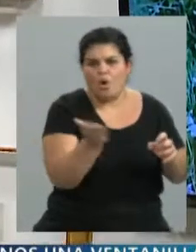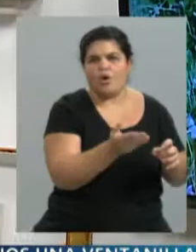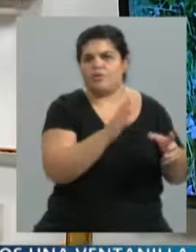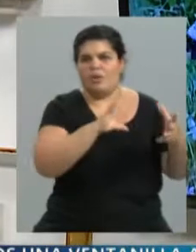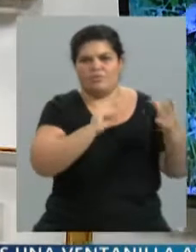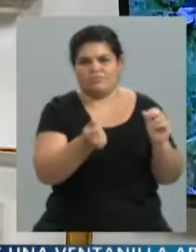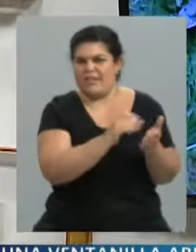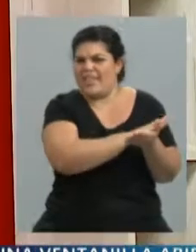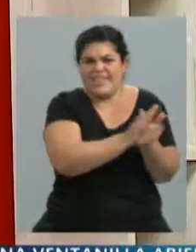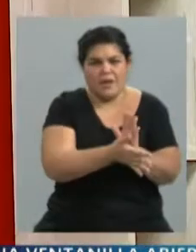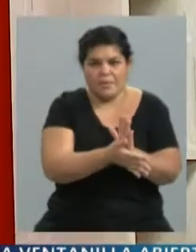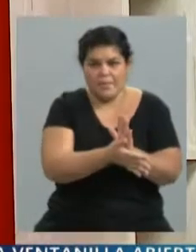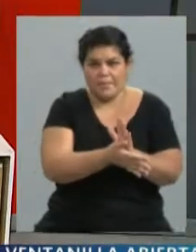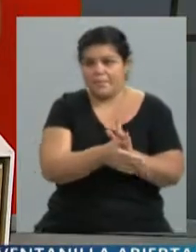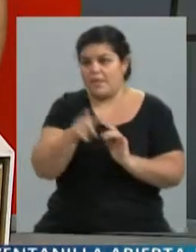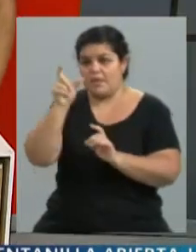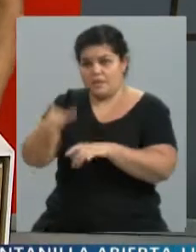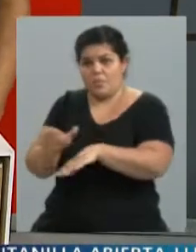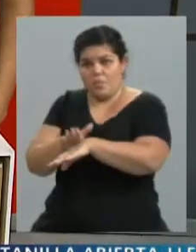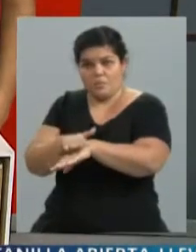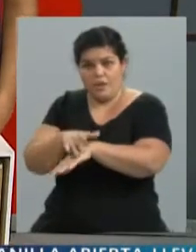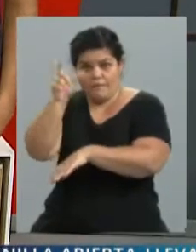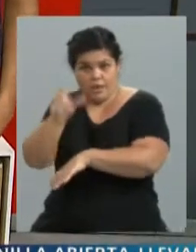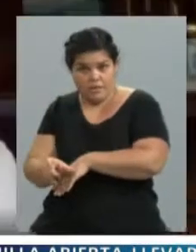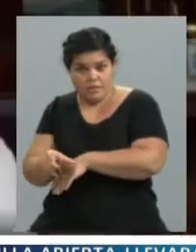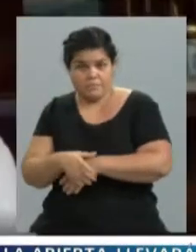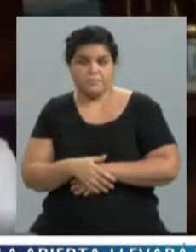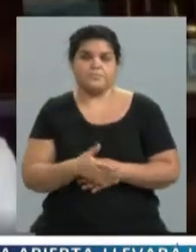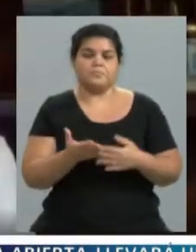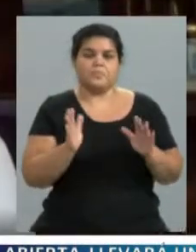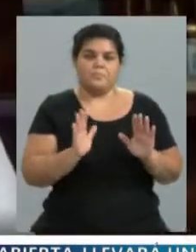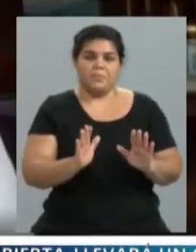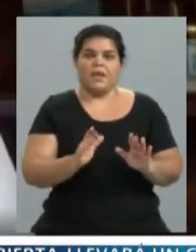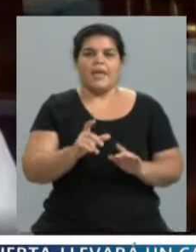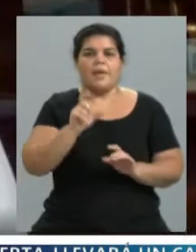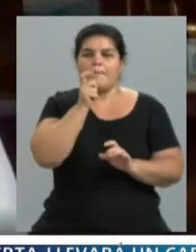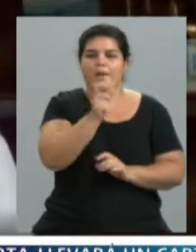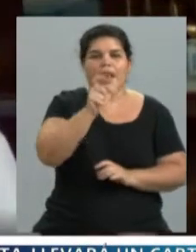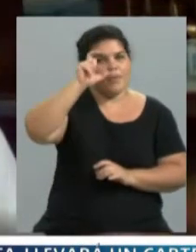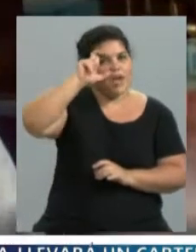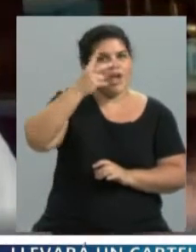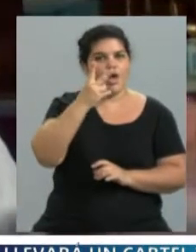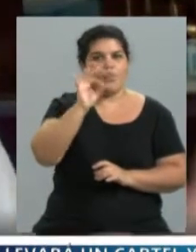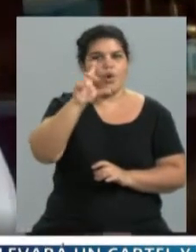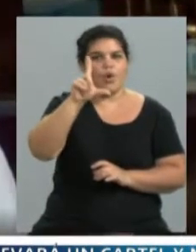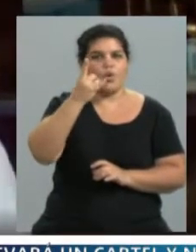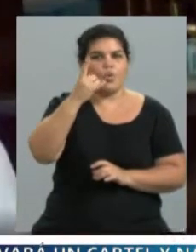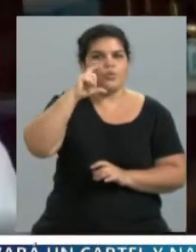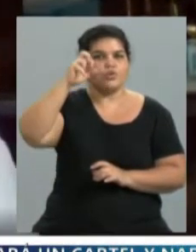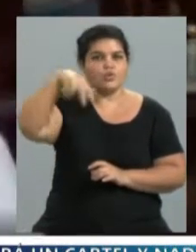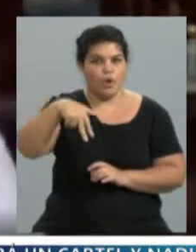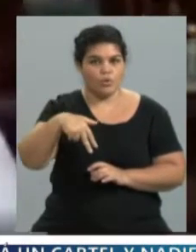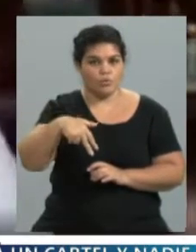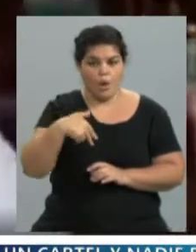rápida. Por la parte humana, decís. Claro, claro. Claro, la evolución es un proceso que sucede mientras nosotros estamos